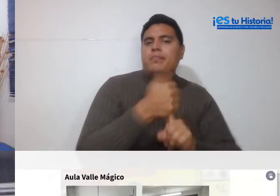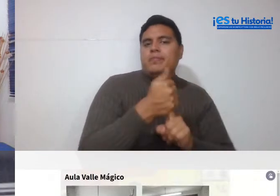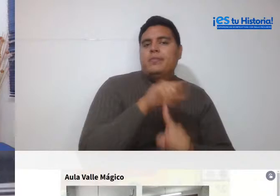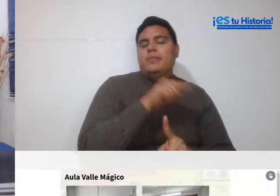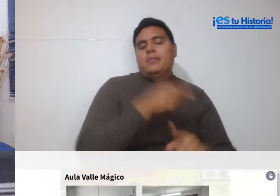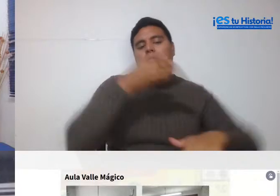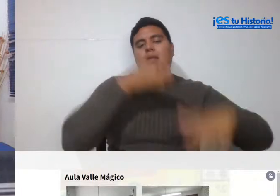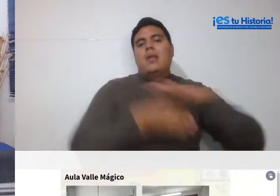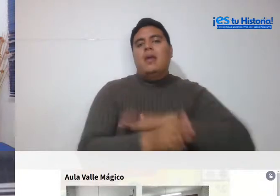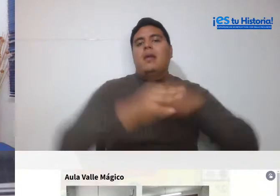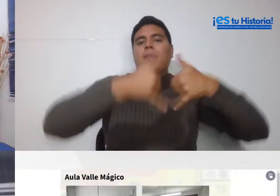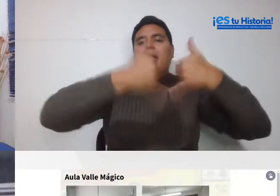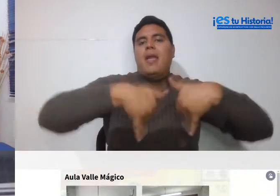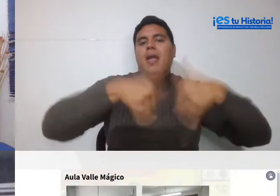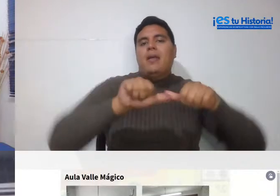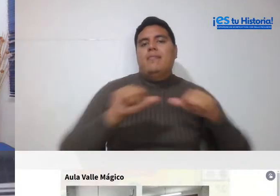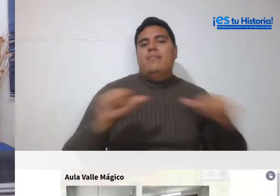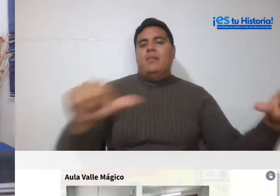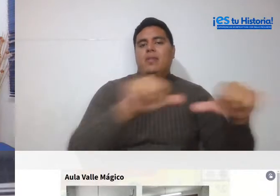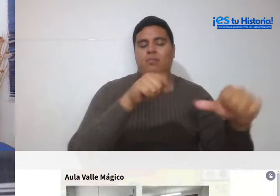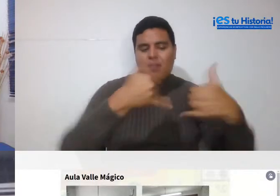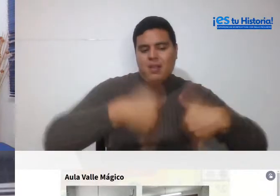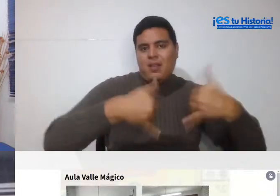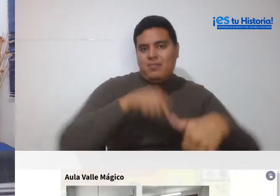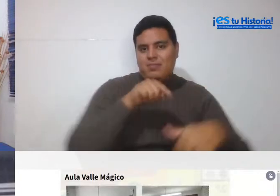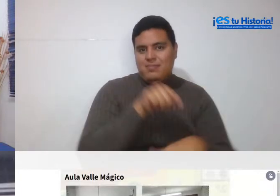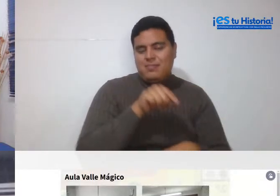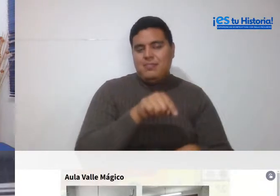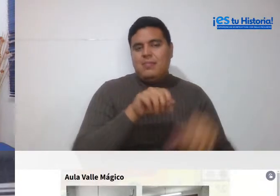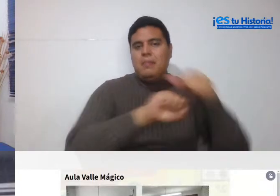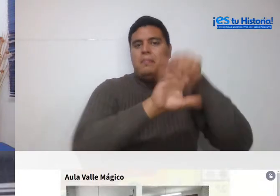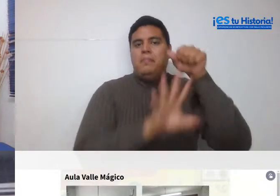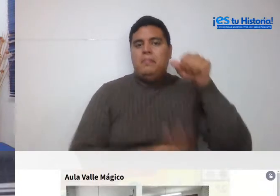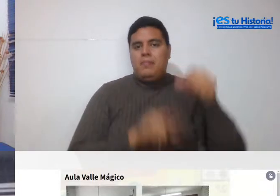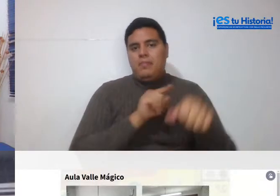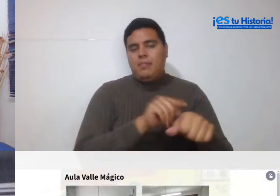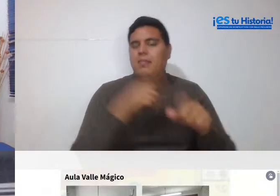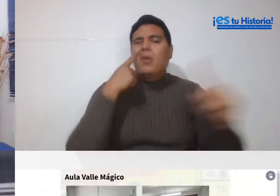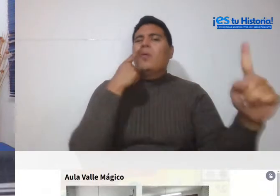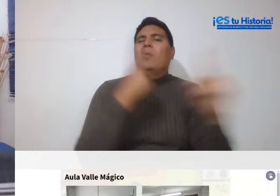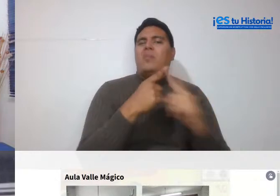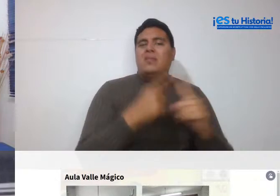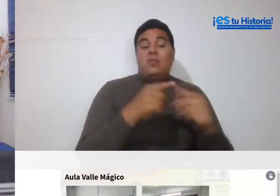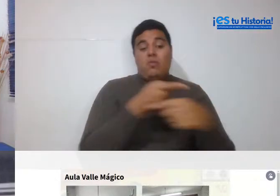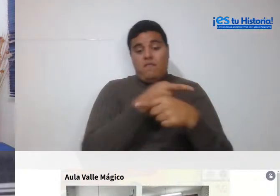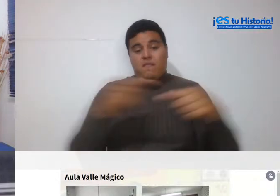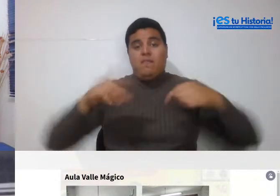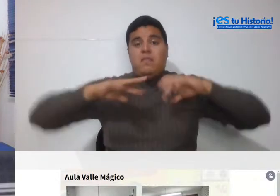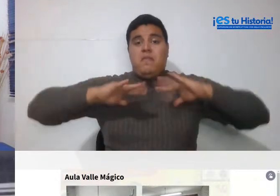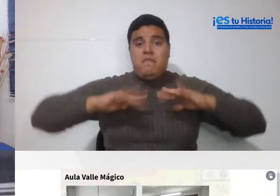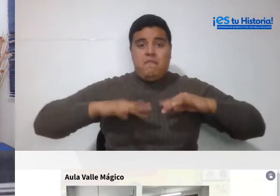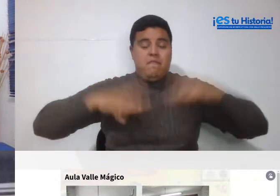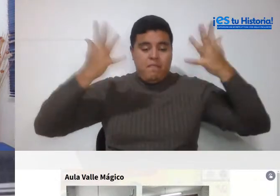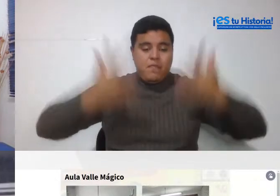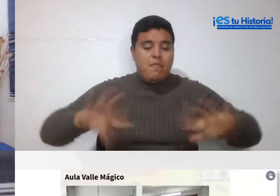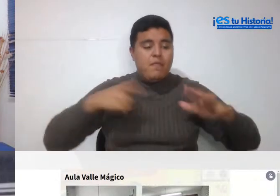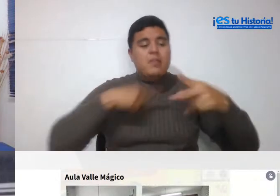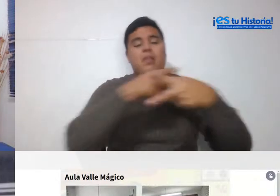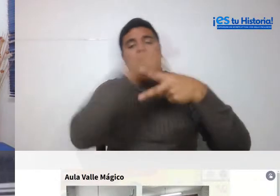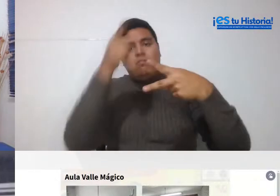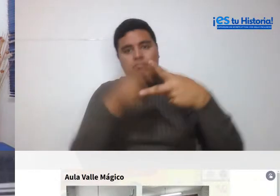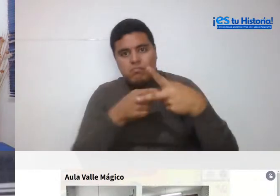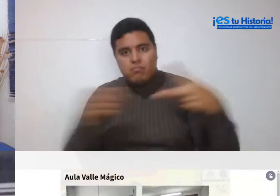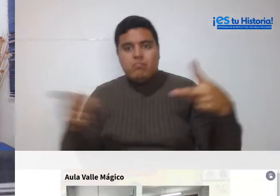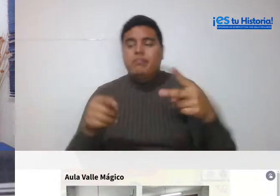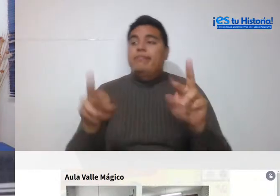aula desde allí. La meta es, terminada la semana de desarrollo institucional, tener por lo menos ya el